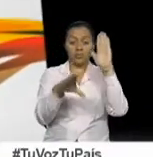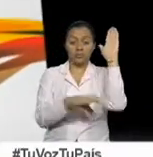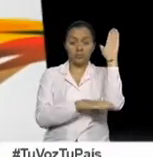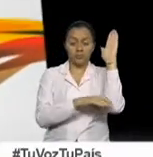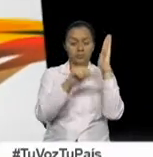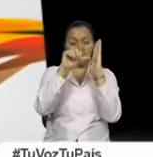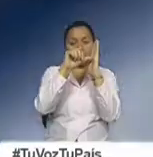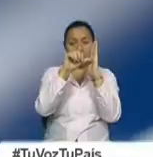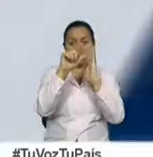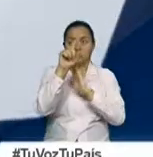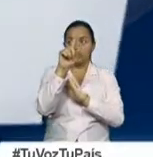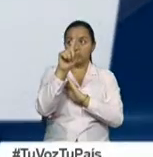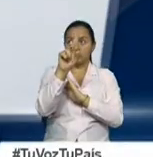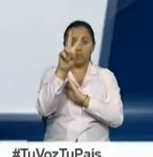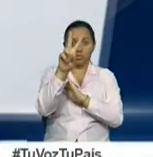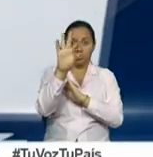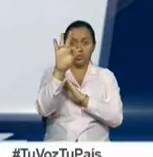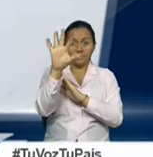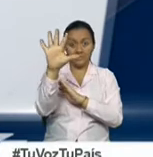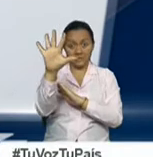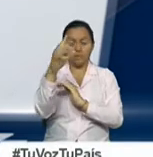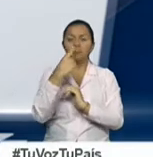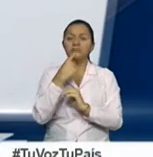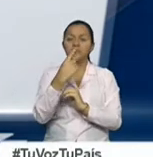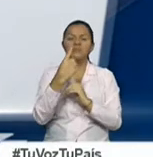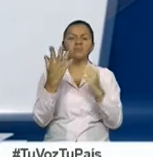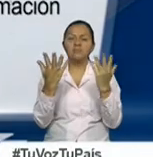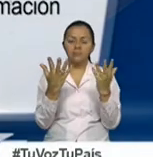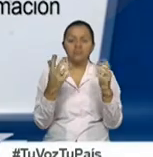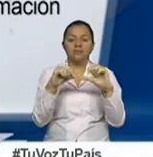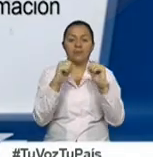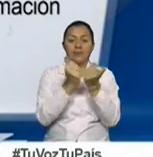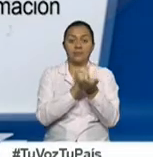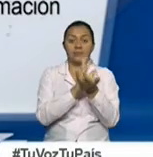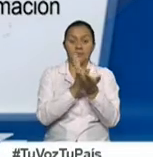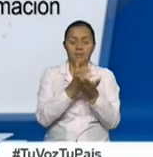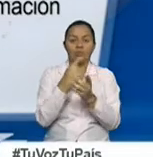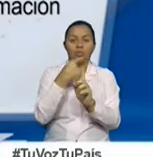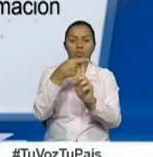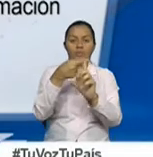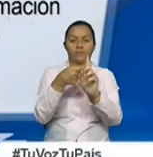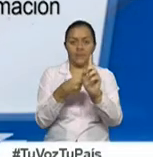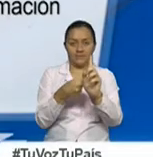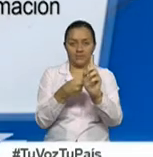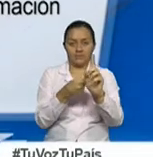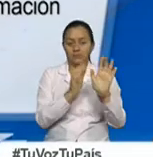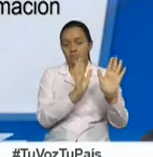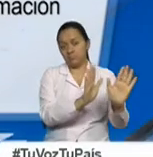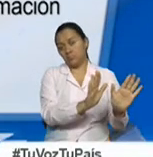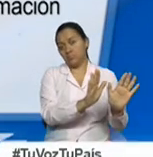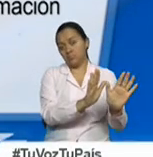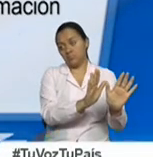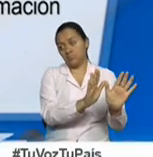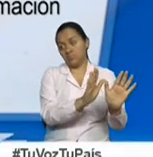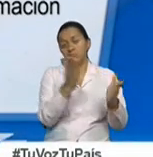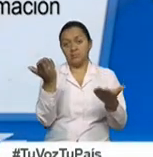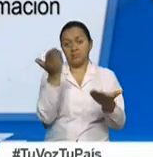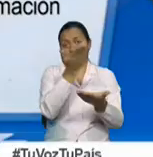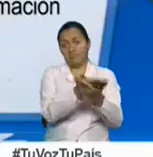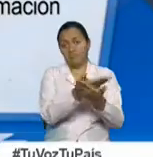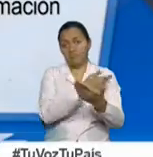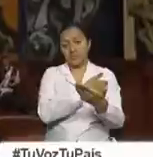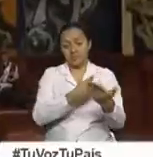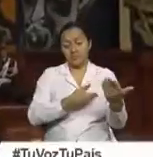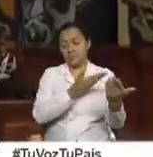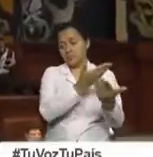artículo 295, señala que la Asamblea Nacional tiene 30 días para aprobar u observar el documento en un solo